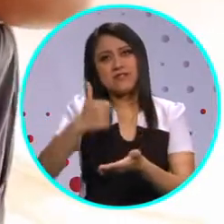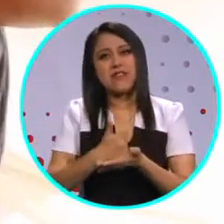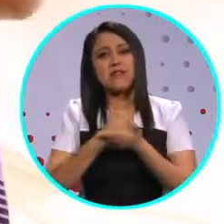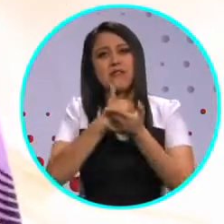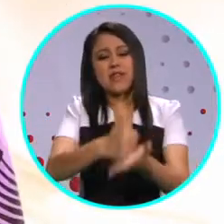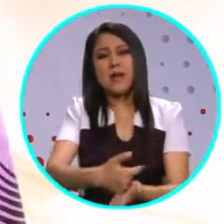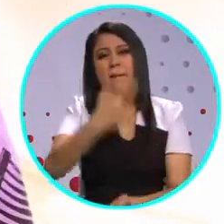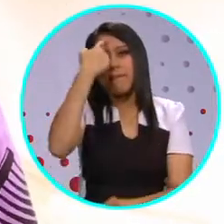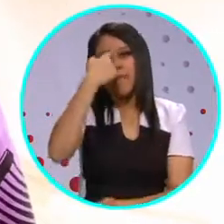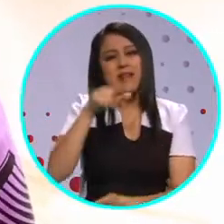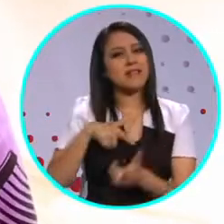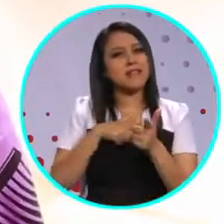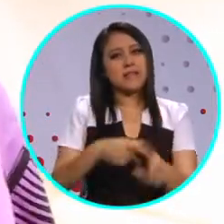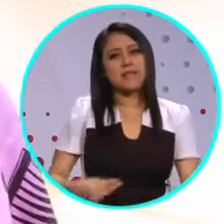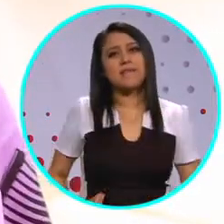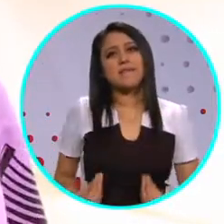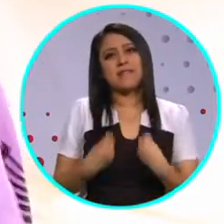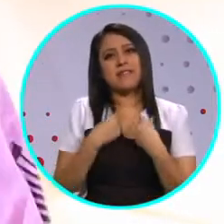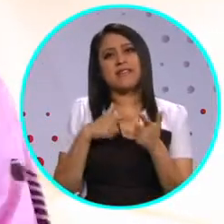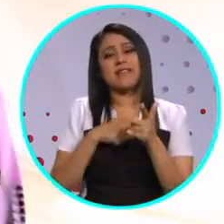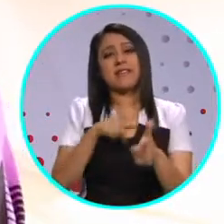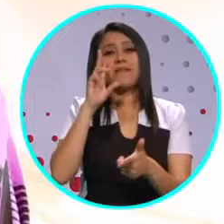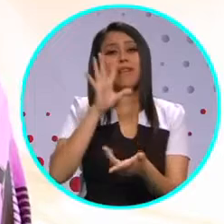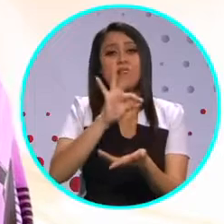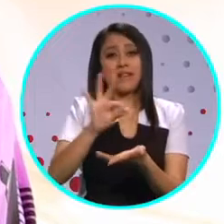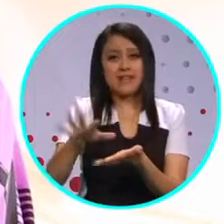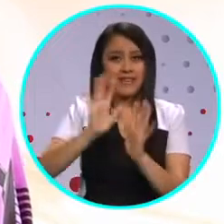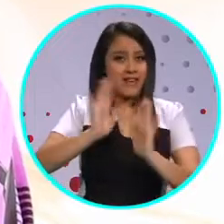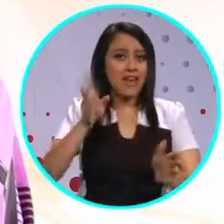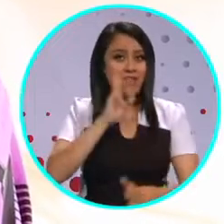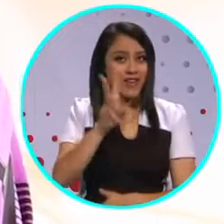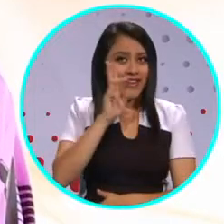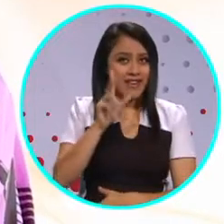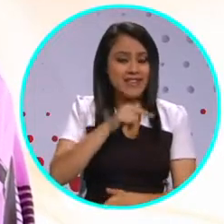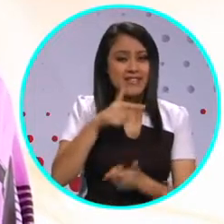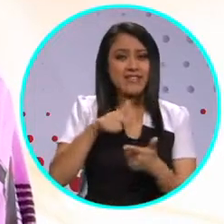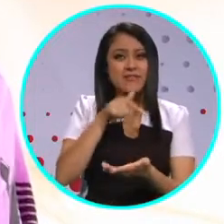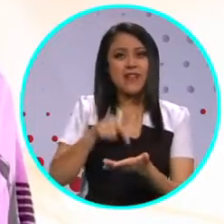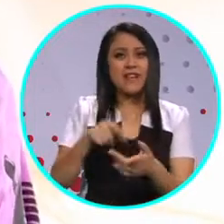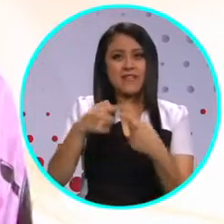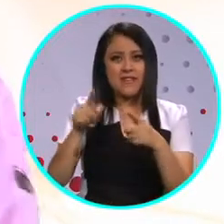para que pues siga la vida adelante. Ahí viene mi Twitter, ¿ya lo vieron? Pues